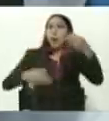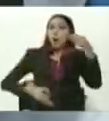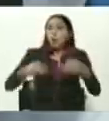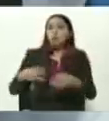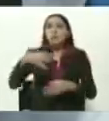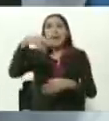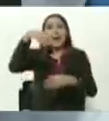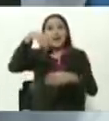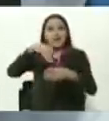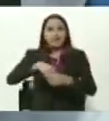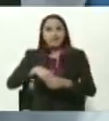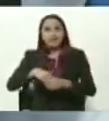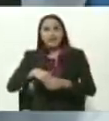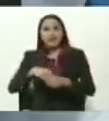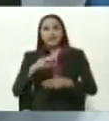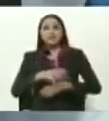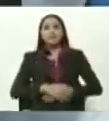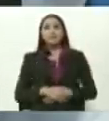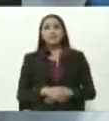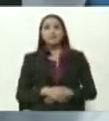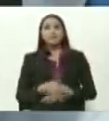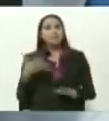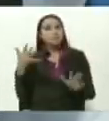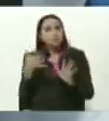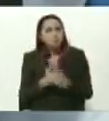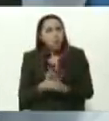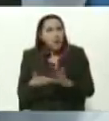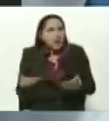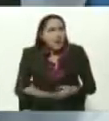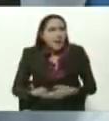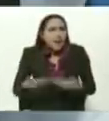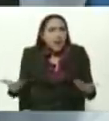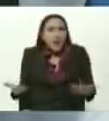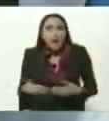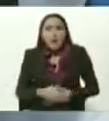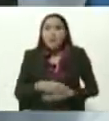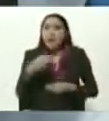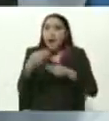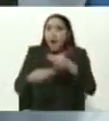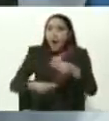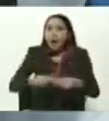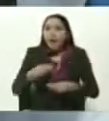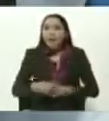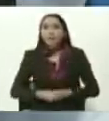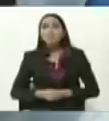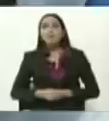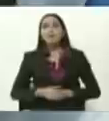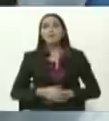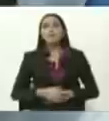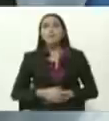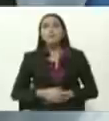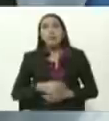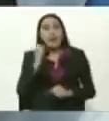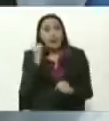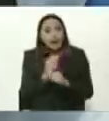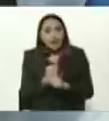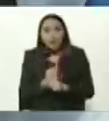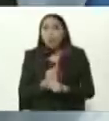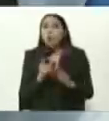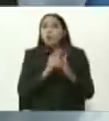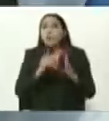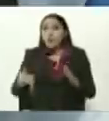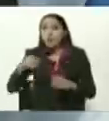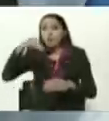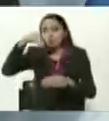interna, dentro de lo que implica hacer lo que corresponde en el derecho